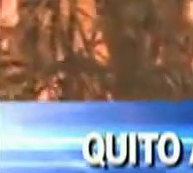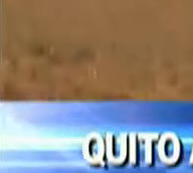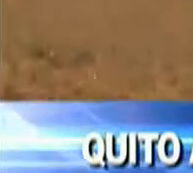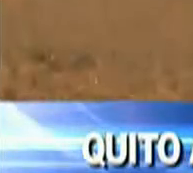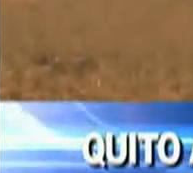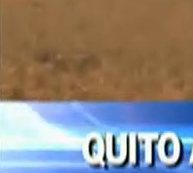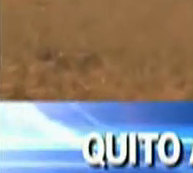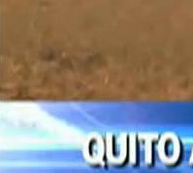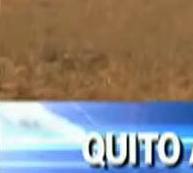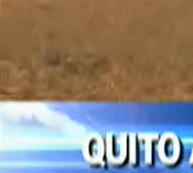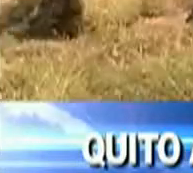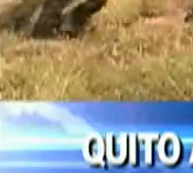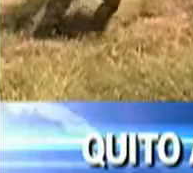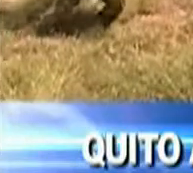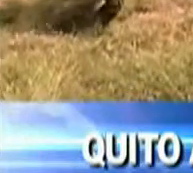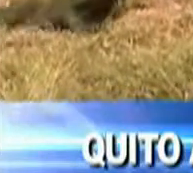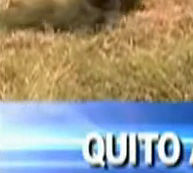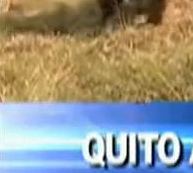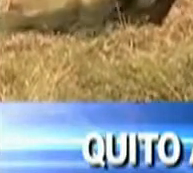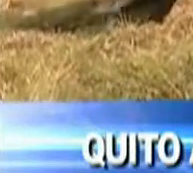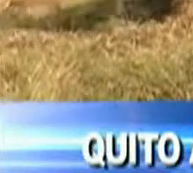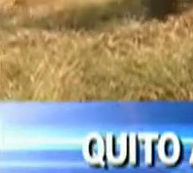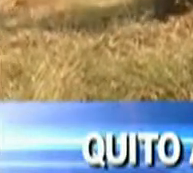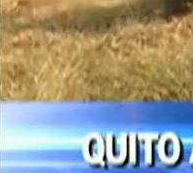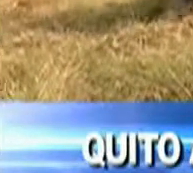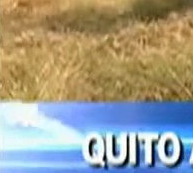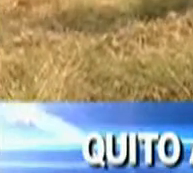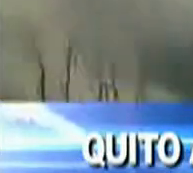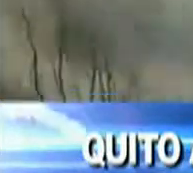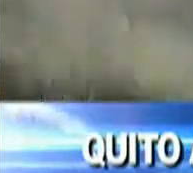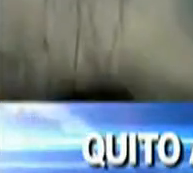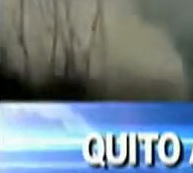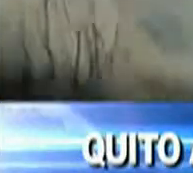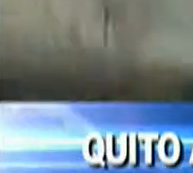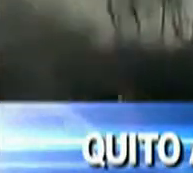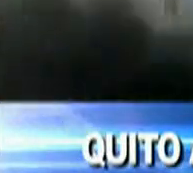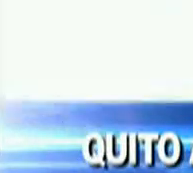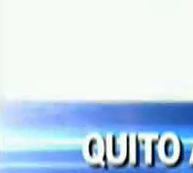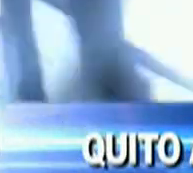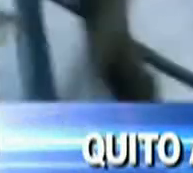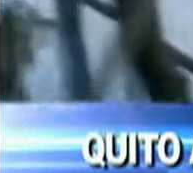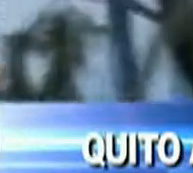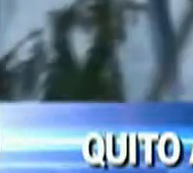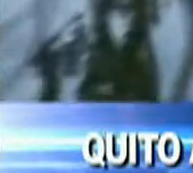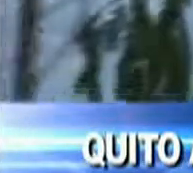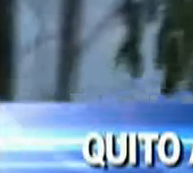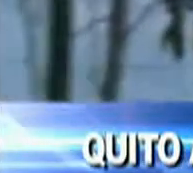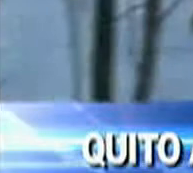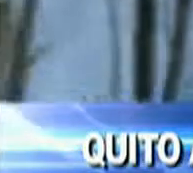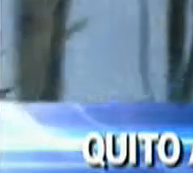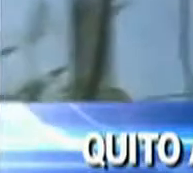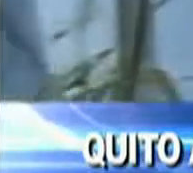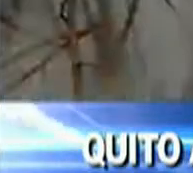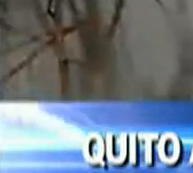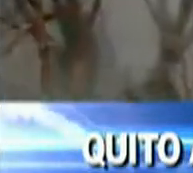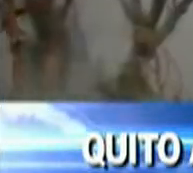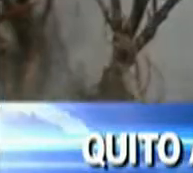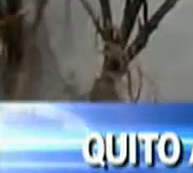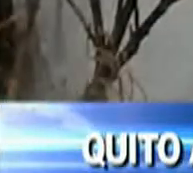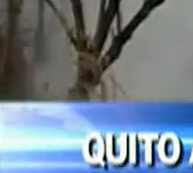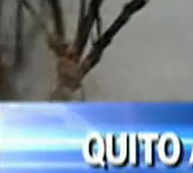emergencias. 250 bomberos de varias provincias viajaron para colaborar con